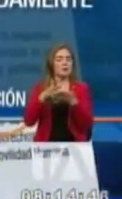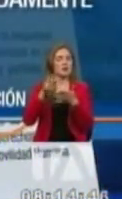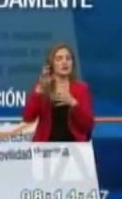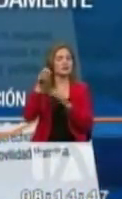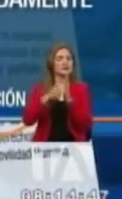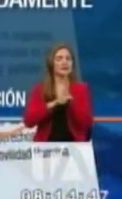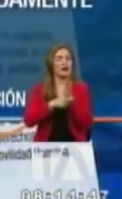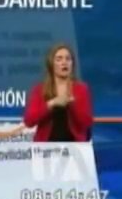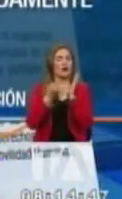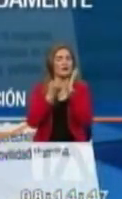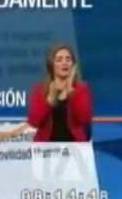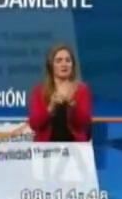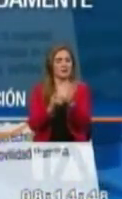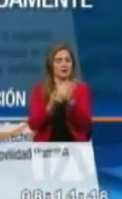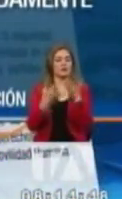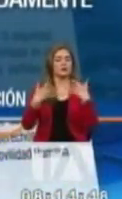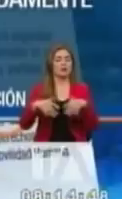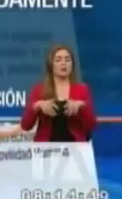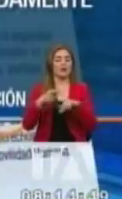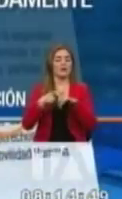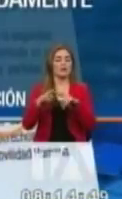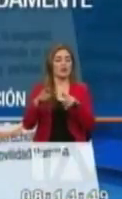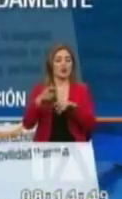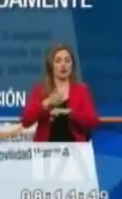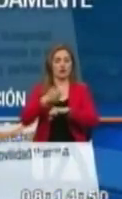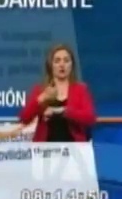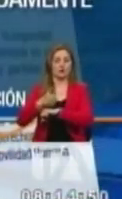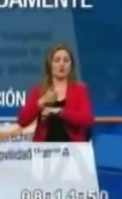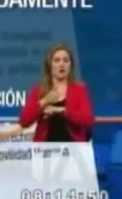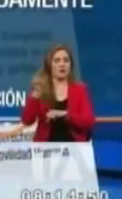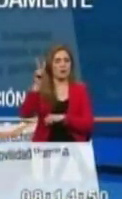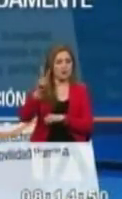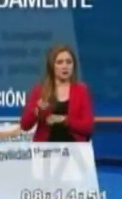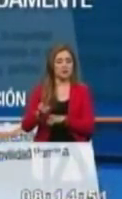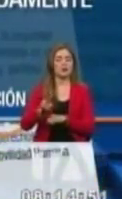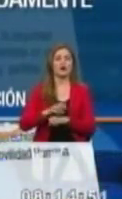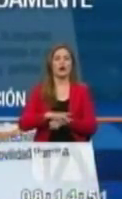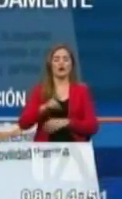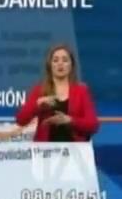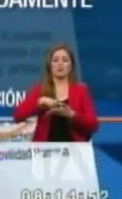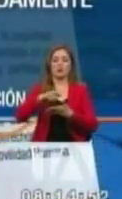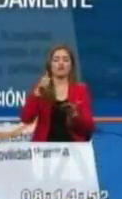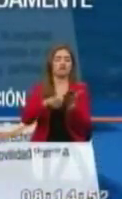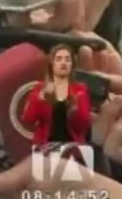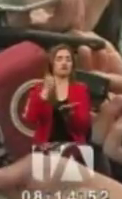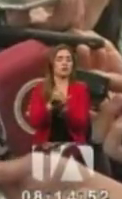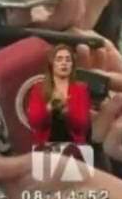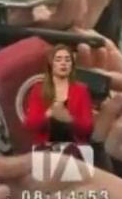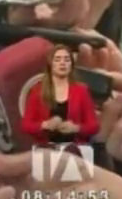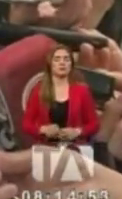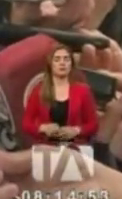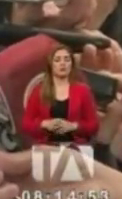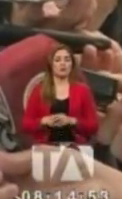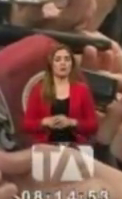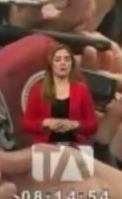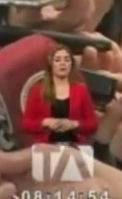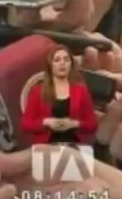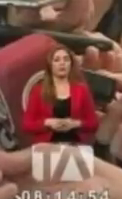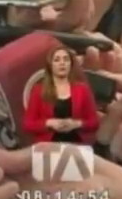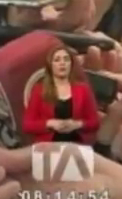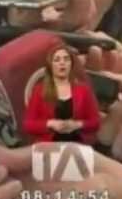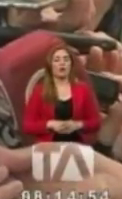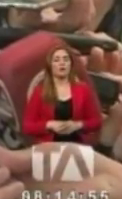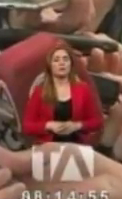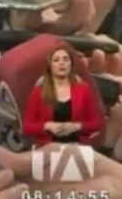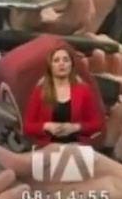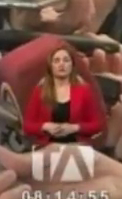la cédula de identidad emitido por las entidades autorizadas deben debidamente apostillado lo que nosotros estamos pidiendo es